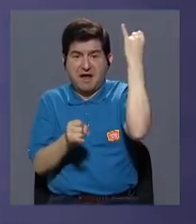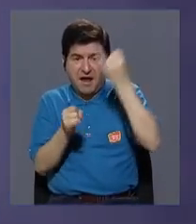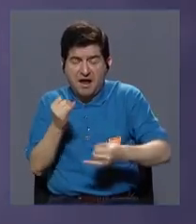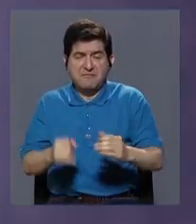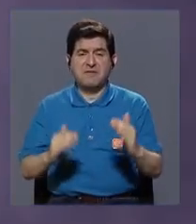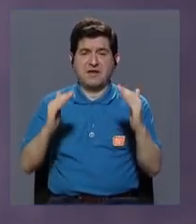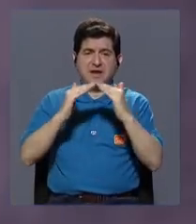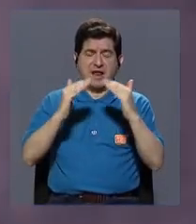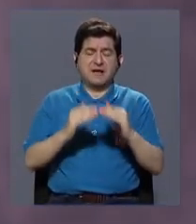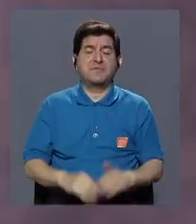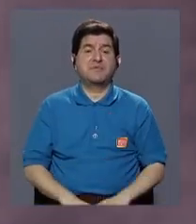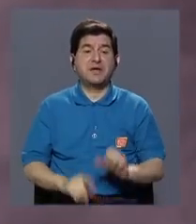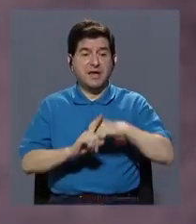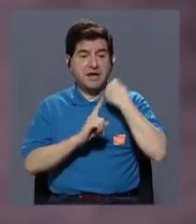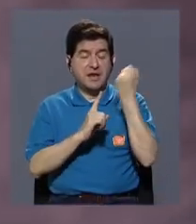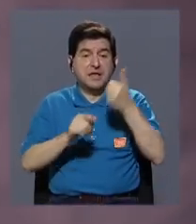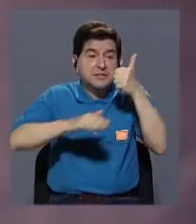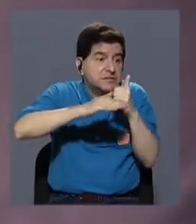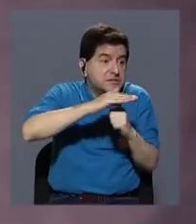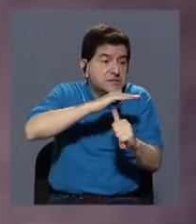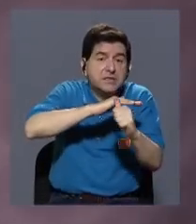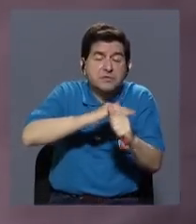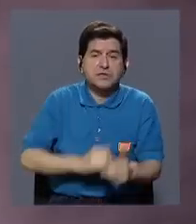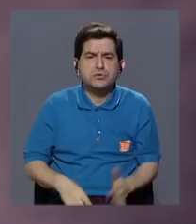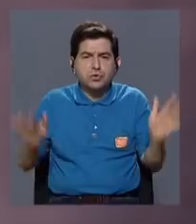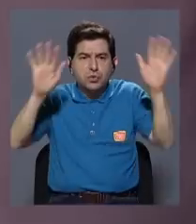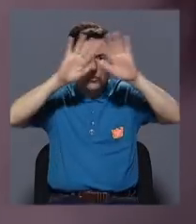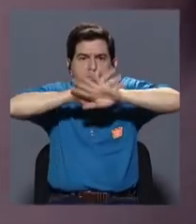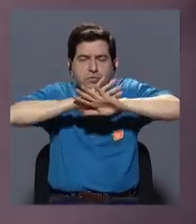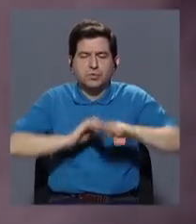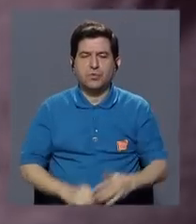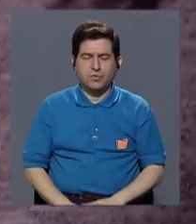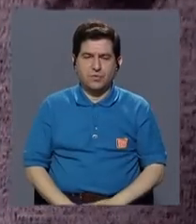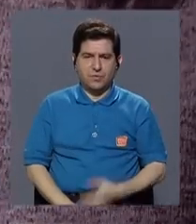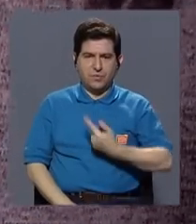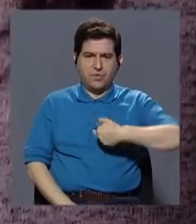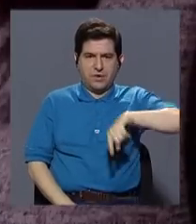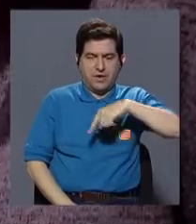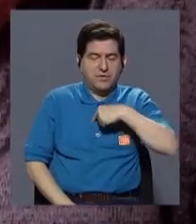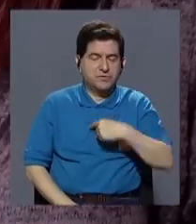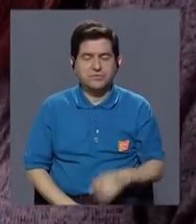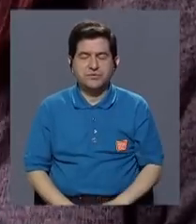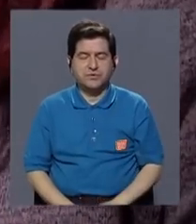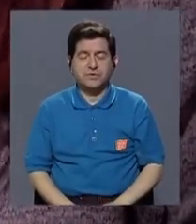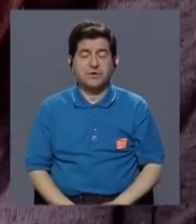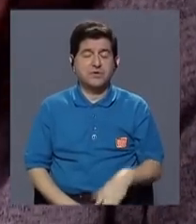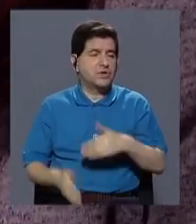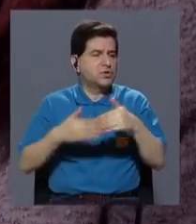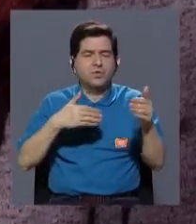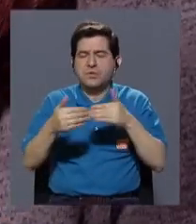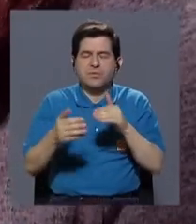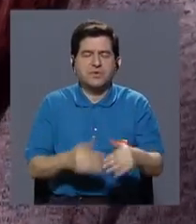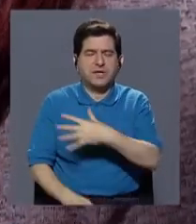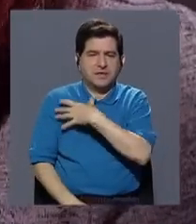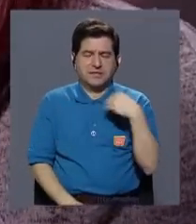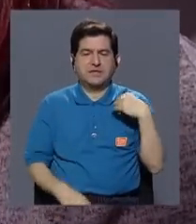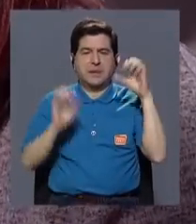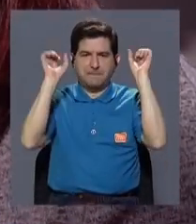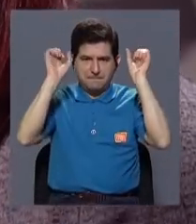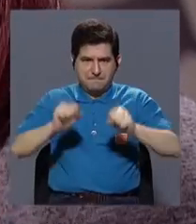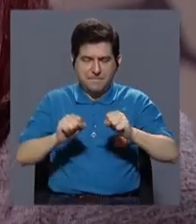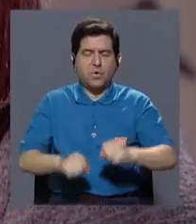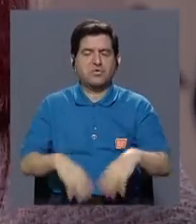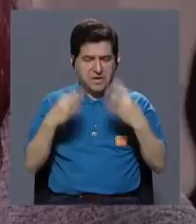terminamos viviendo bajo una clandestinidad oscurísima desde la que le gusta a quien le guste y cueste lo que cueste nos hacemos